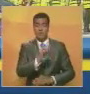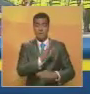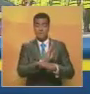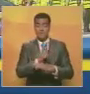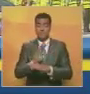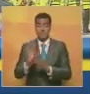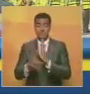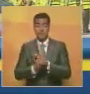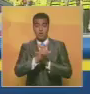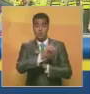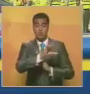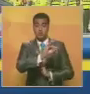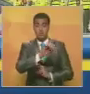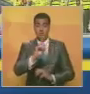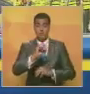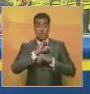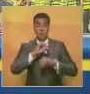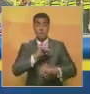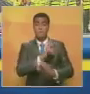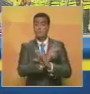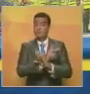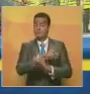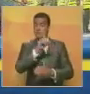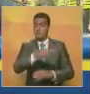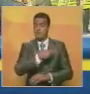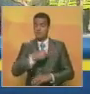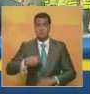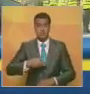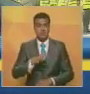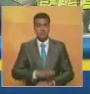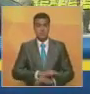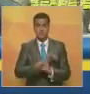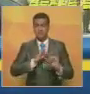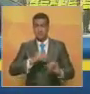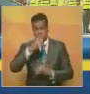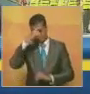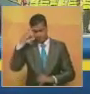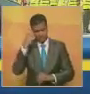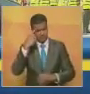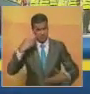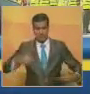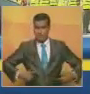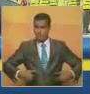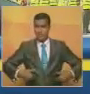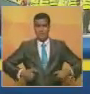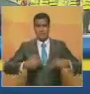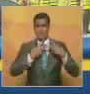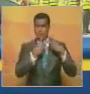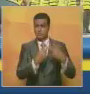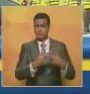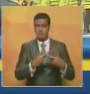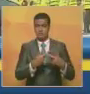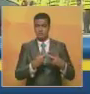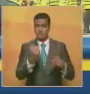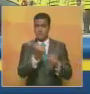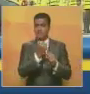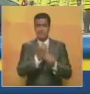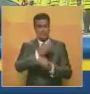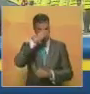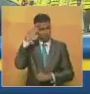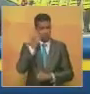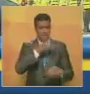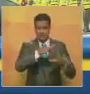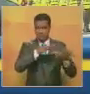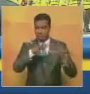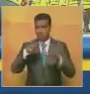Delito, 171, Protección Civil. Estamos dando pues toda nuestra voluntad, nuestro empeño en desplegar a todo